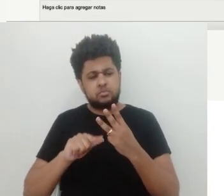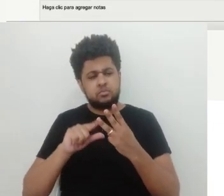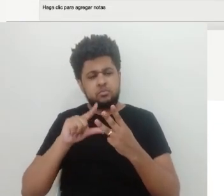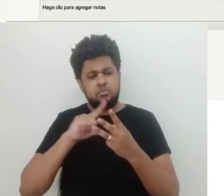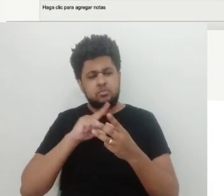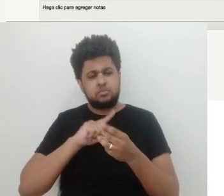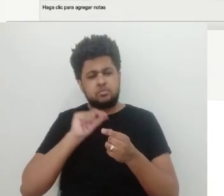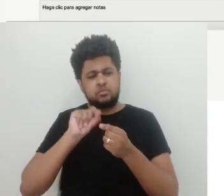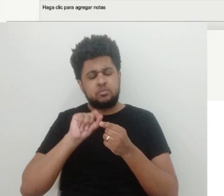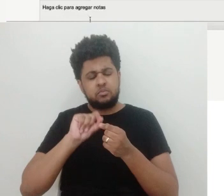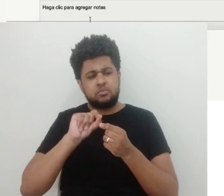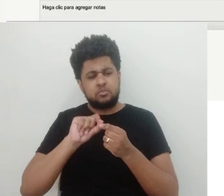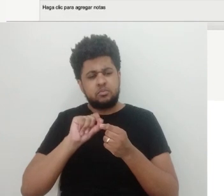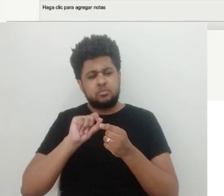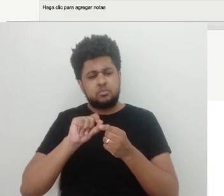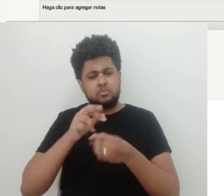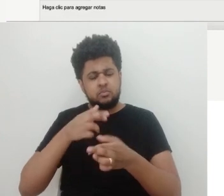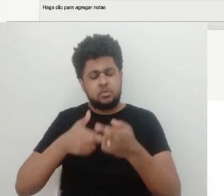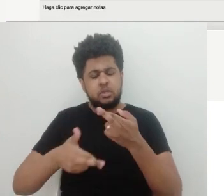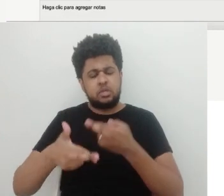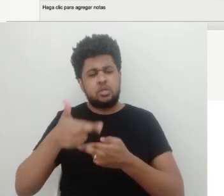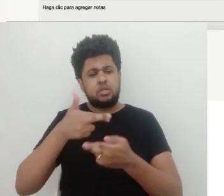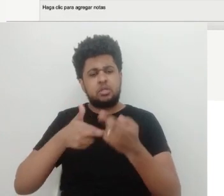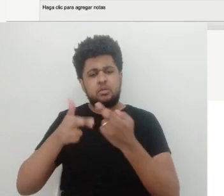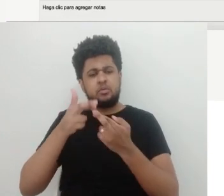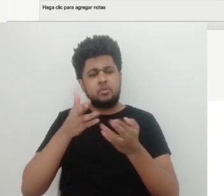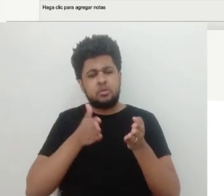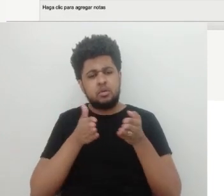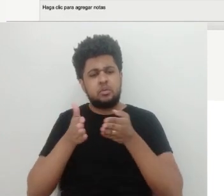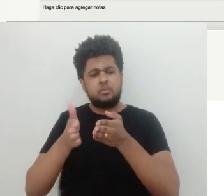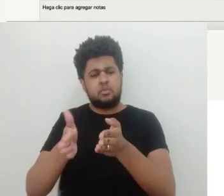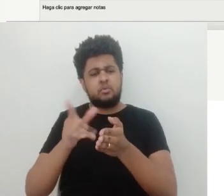Aquí voy a cambiar mi diapositiva.